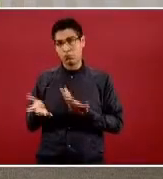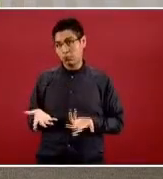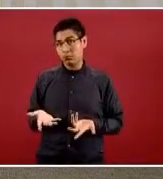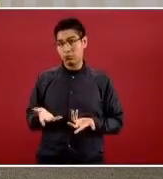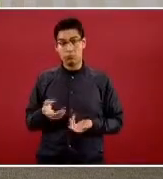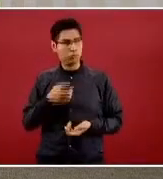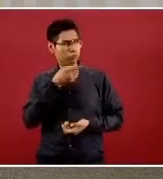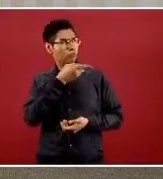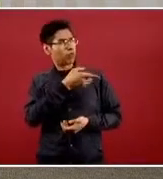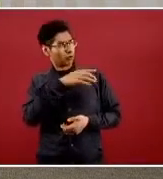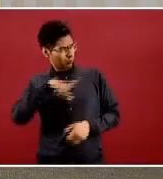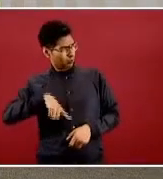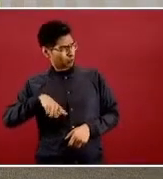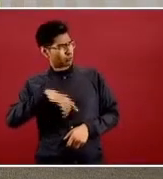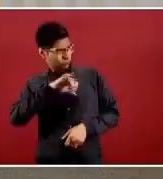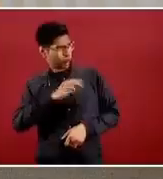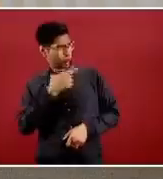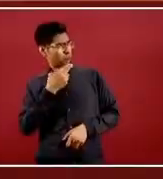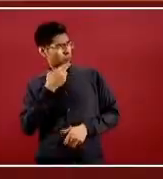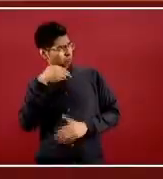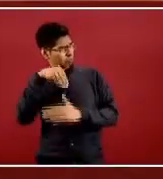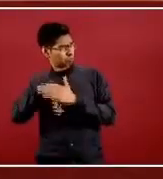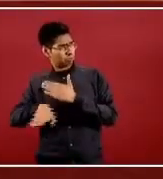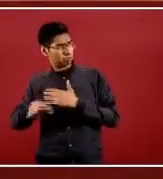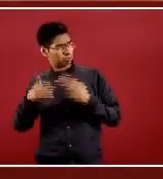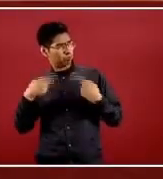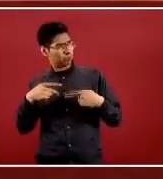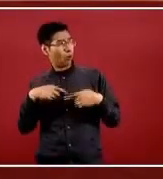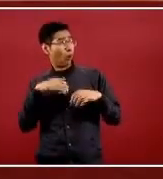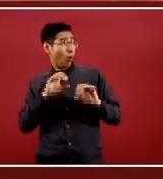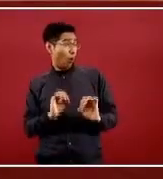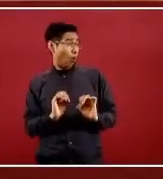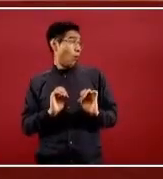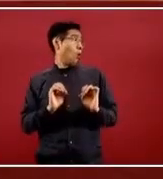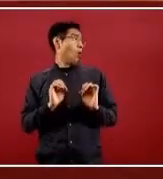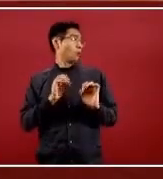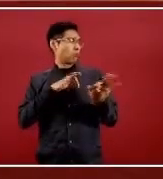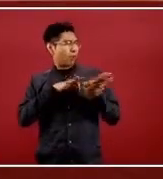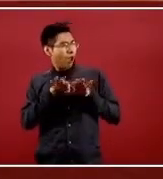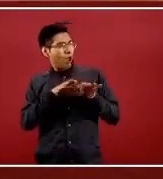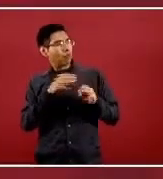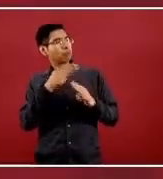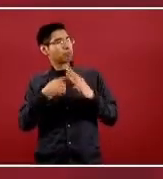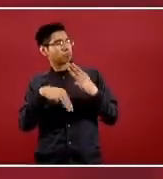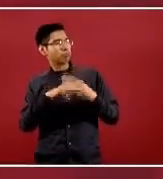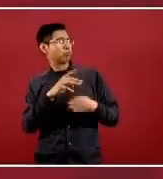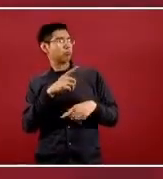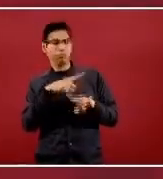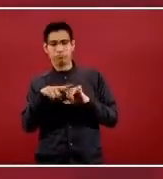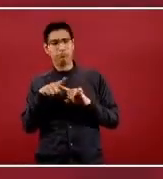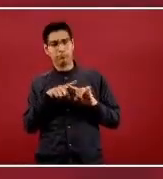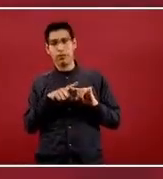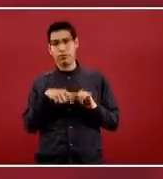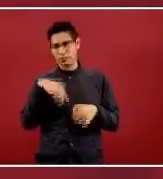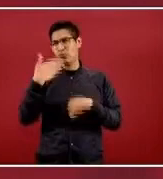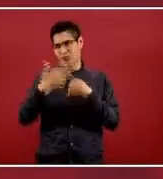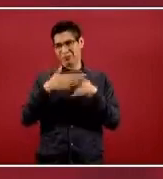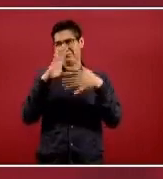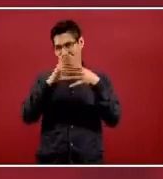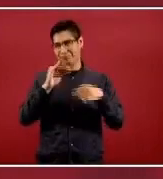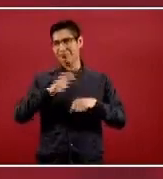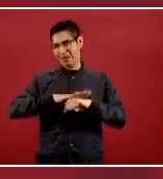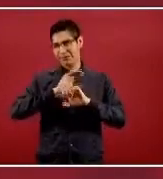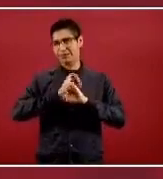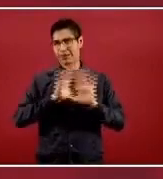gobierno, úsalo, nada más equípalo en este aspecto o pon al personal. Ya que tengamos el informe detallado, les damos los puntos